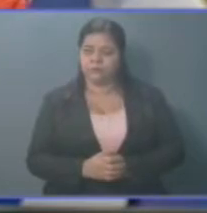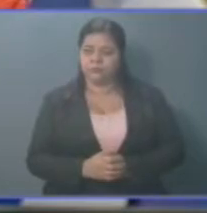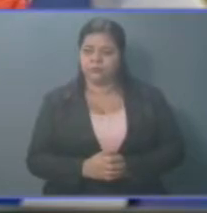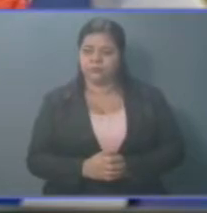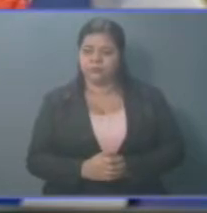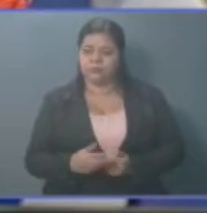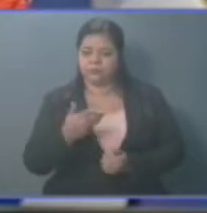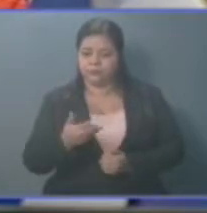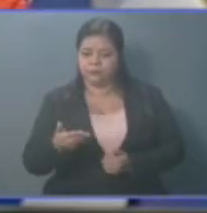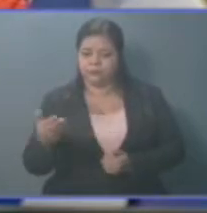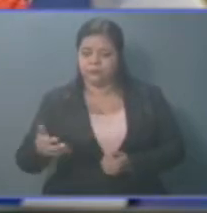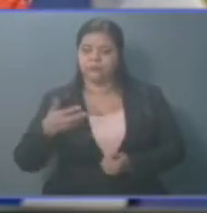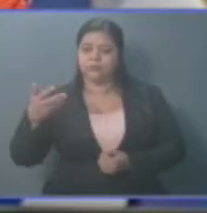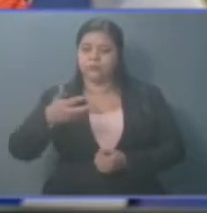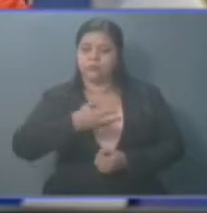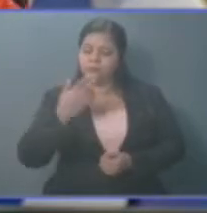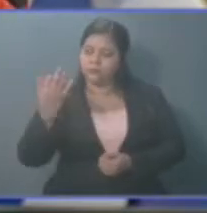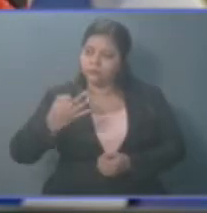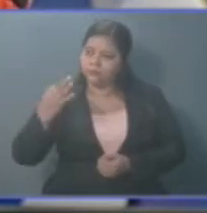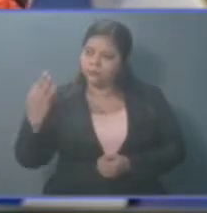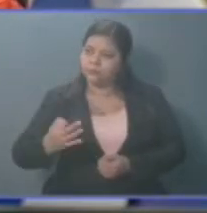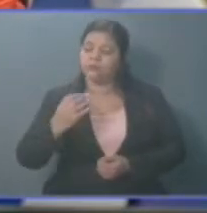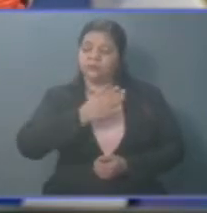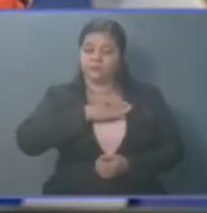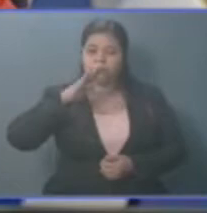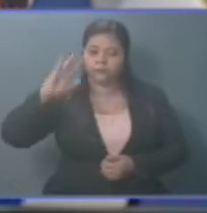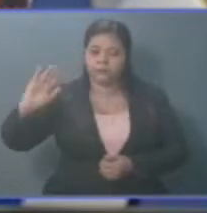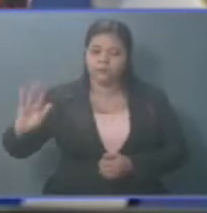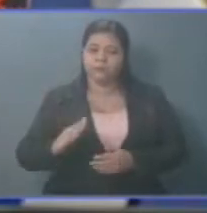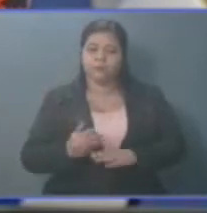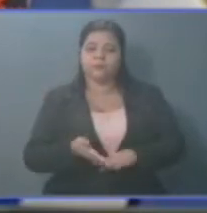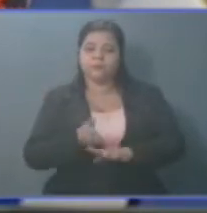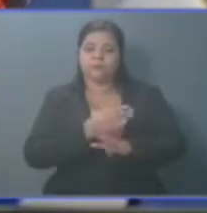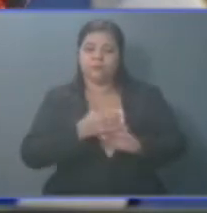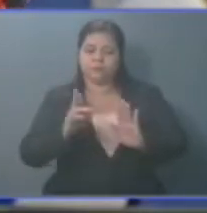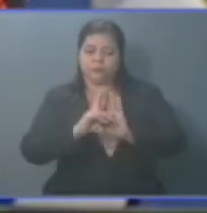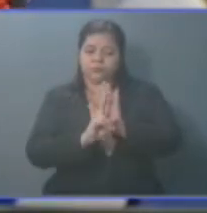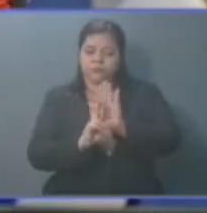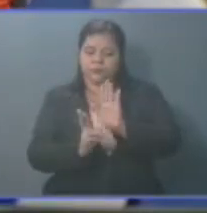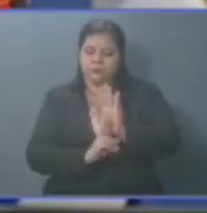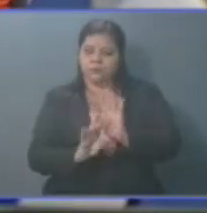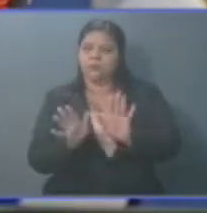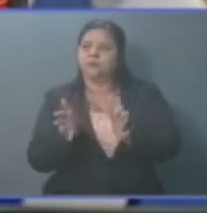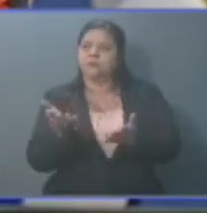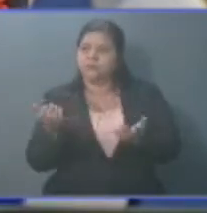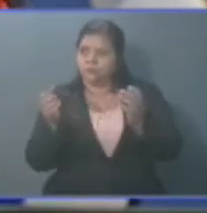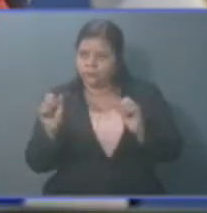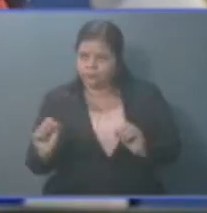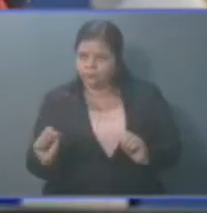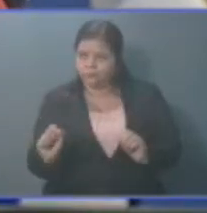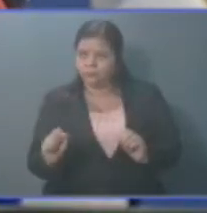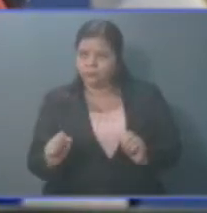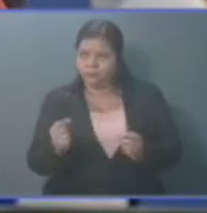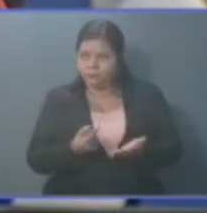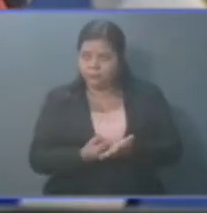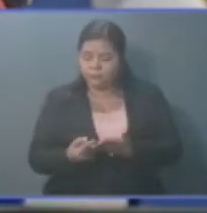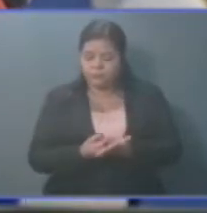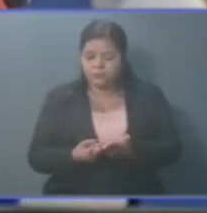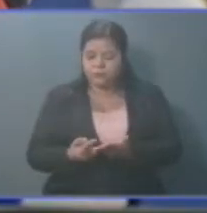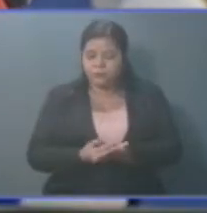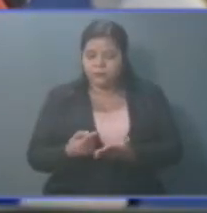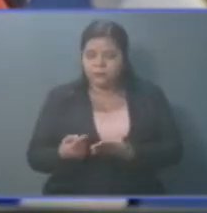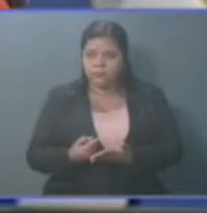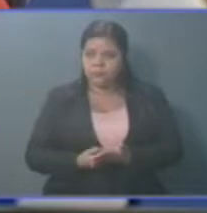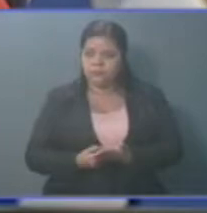que hay que cumplir como prerequisitos para abordar el cumplimiento